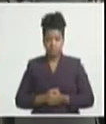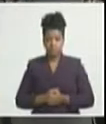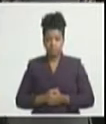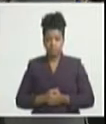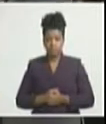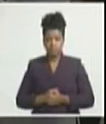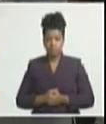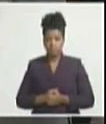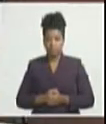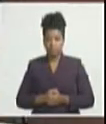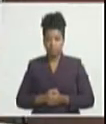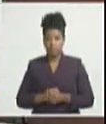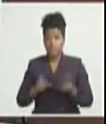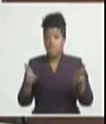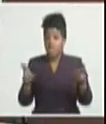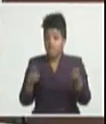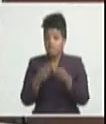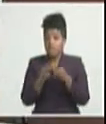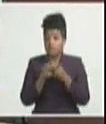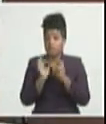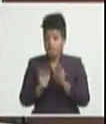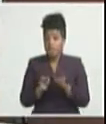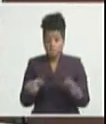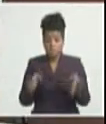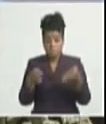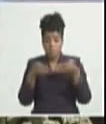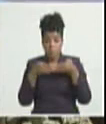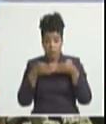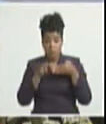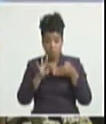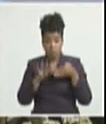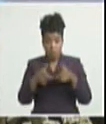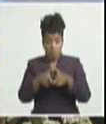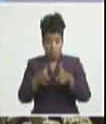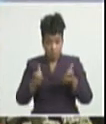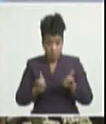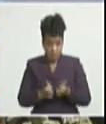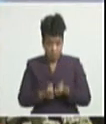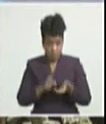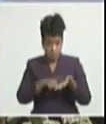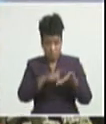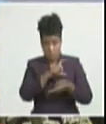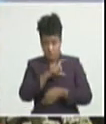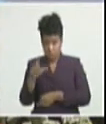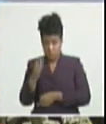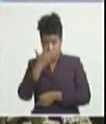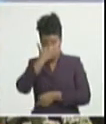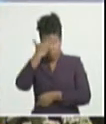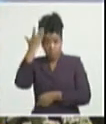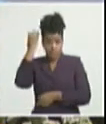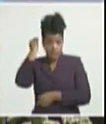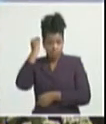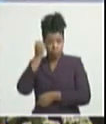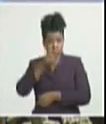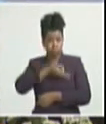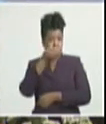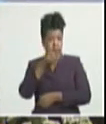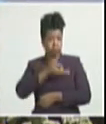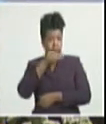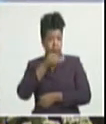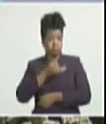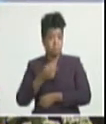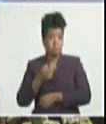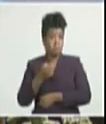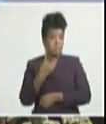En la sesión de clausura del octavo congreso del Partido Comunista de Cuba, el general de ejército Raúl Castro Ruz anunció que el primer pleno del recién